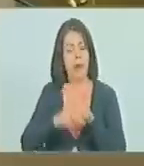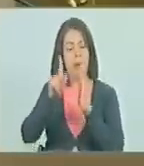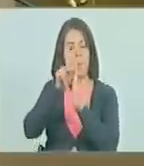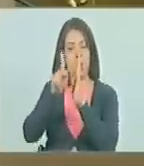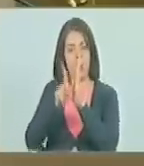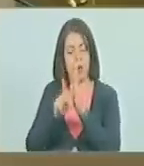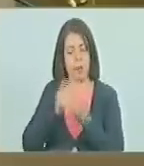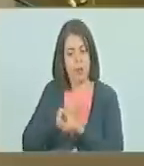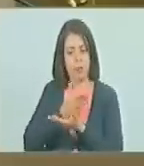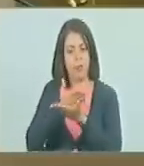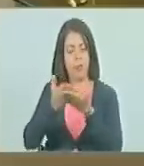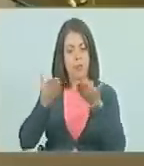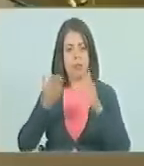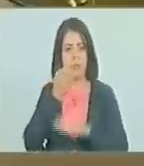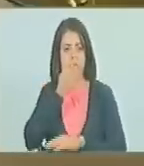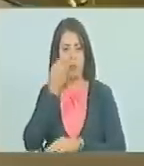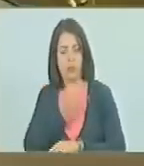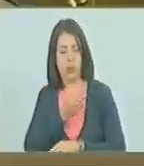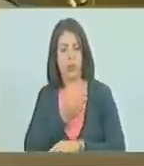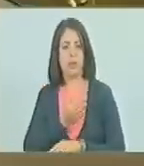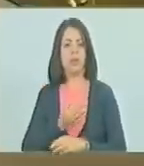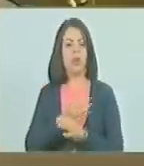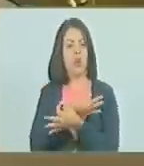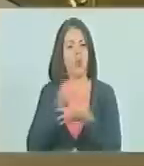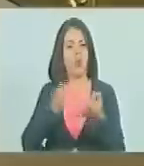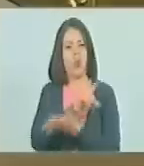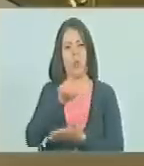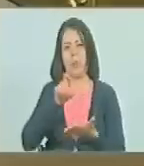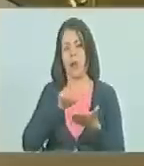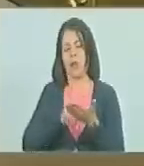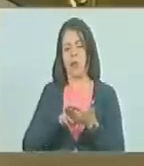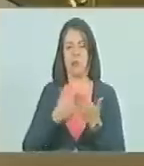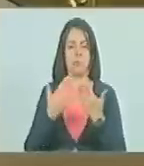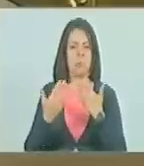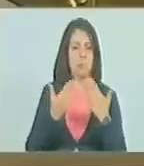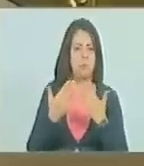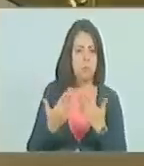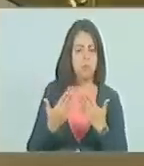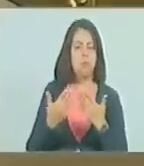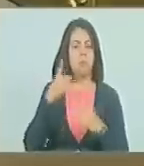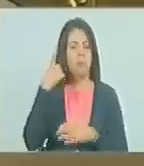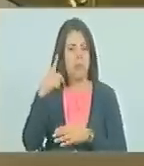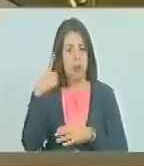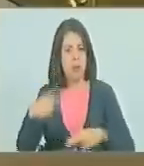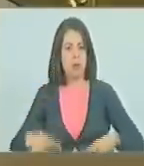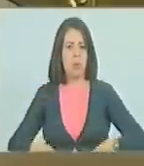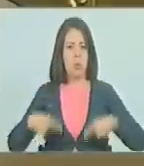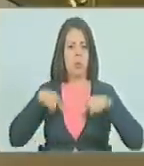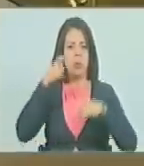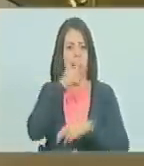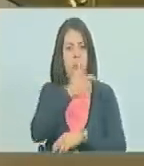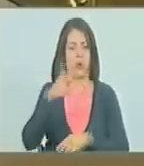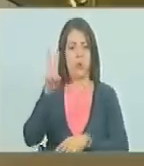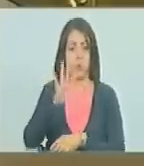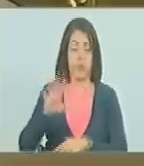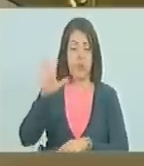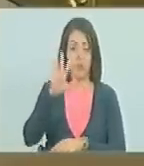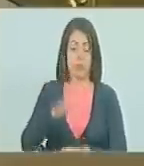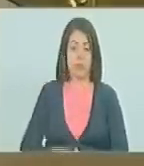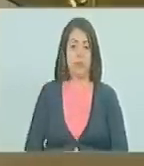programas dirigidos a garantizar el pleno disfrute y ejercicio de los derechos humanos del pueblo